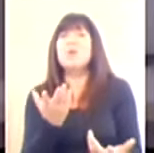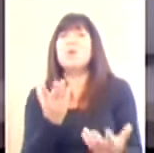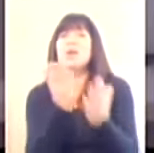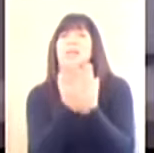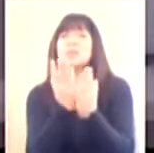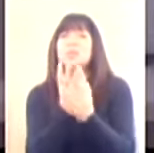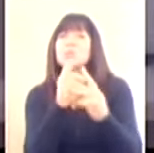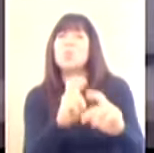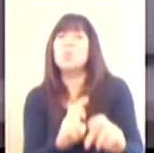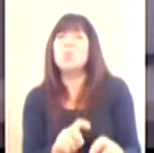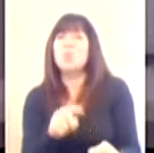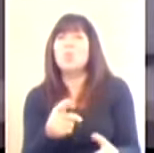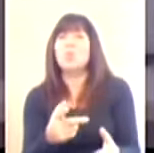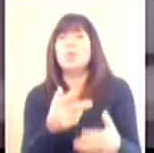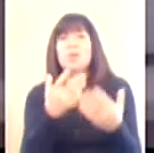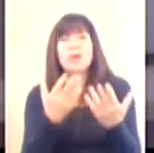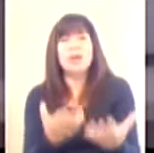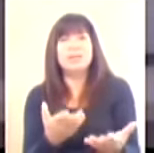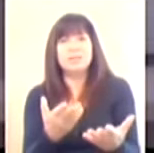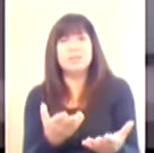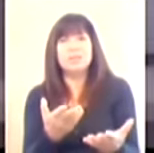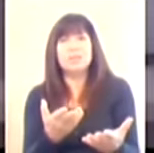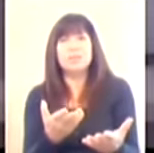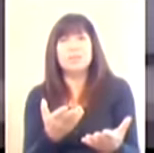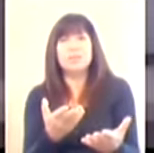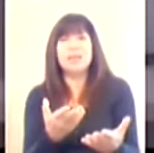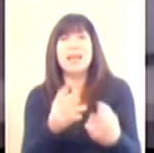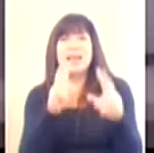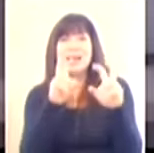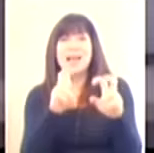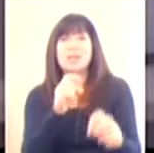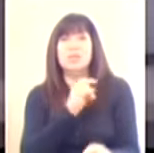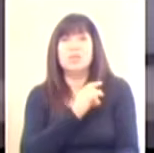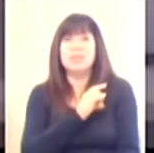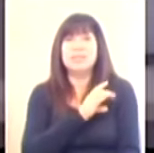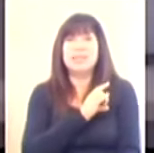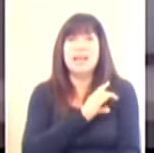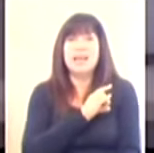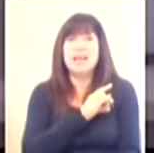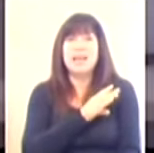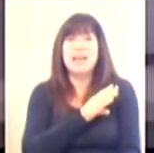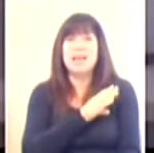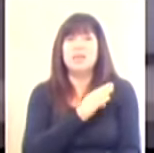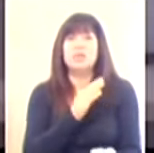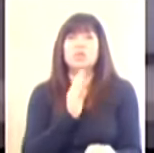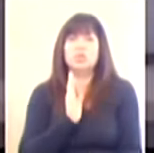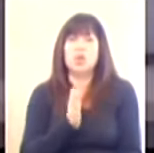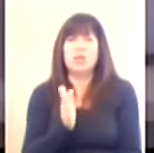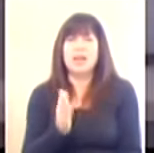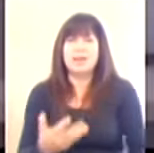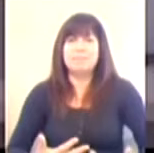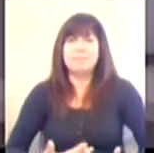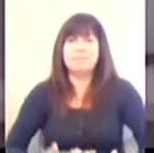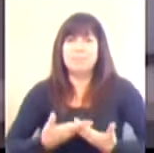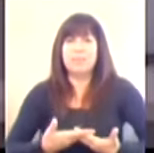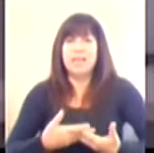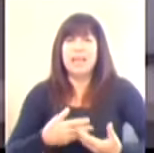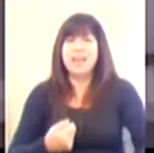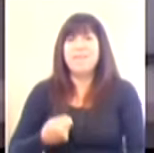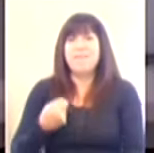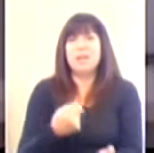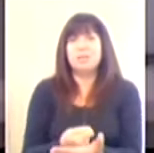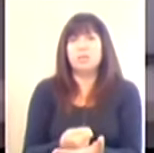explicábamos en el estudio. Entonces, en el caso de Chile, el poder sostener la inversión durante esta pandemia y poder